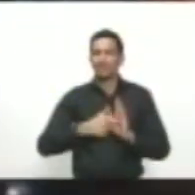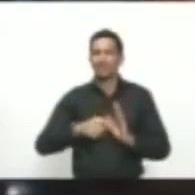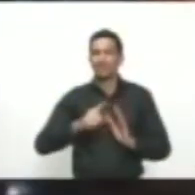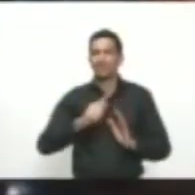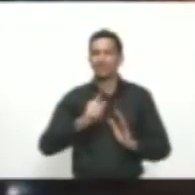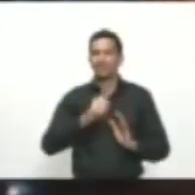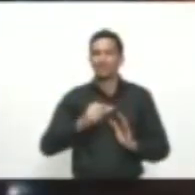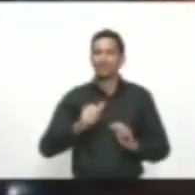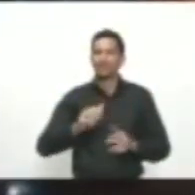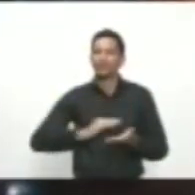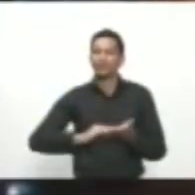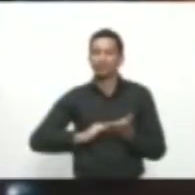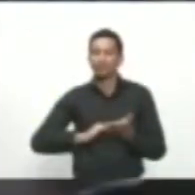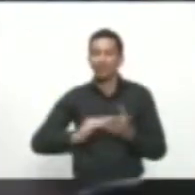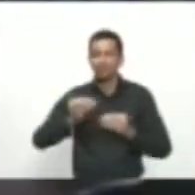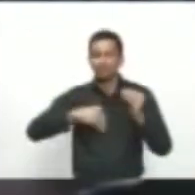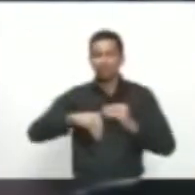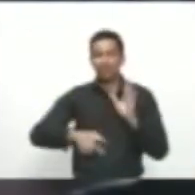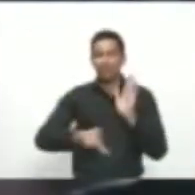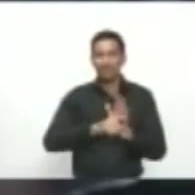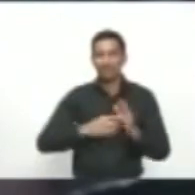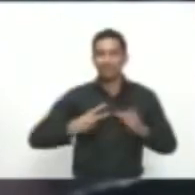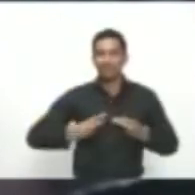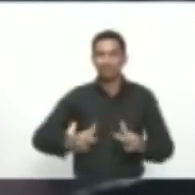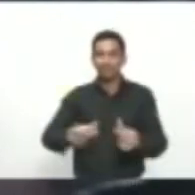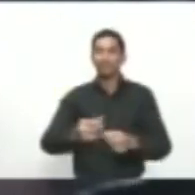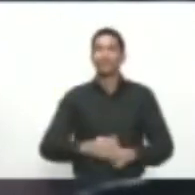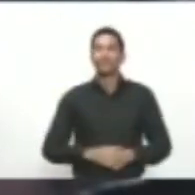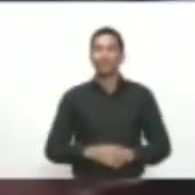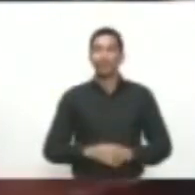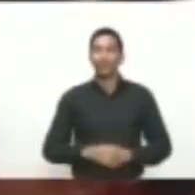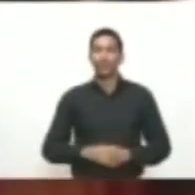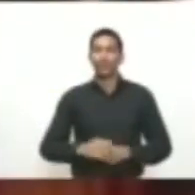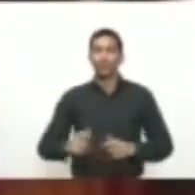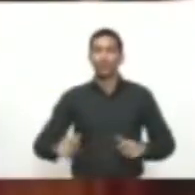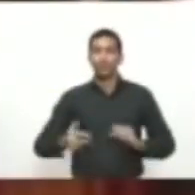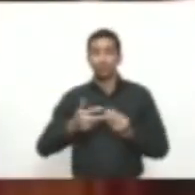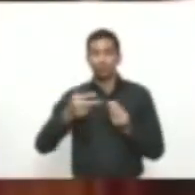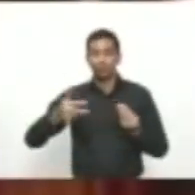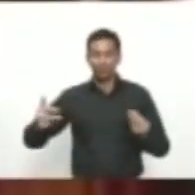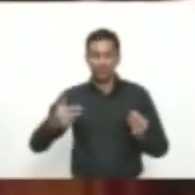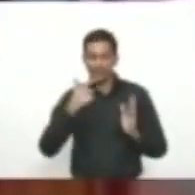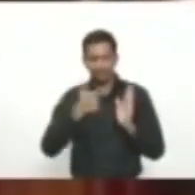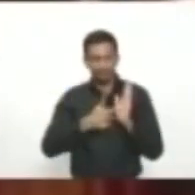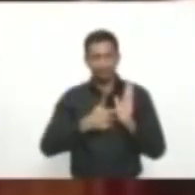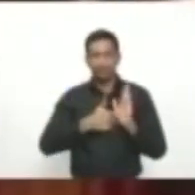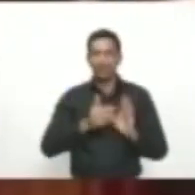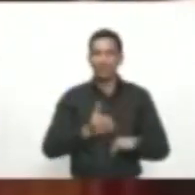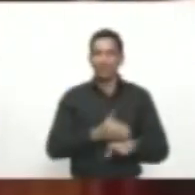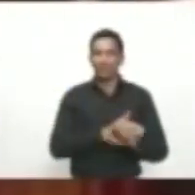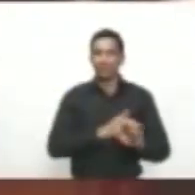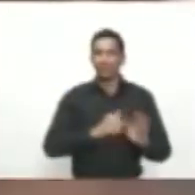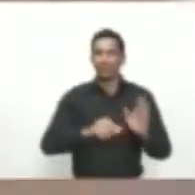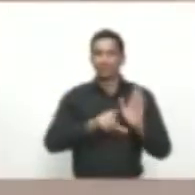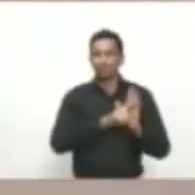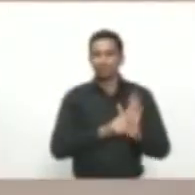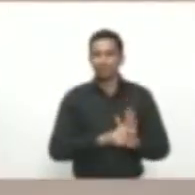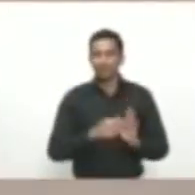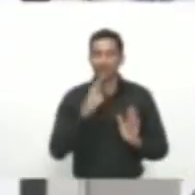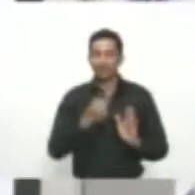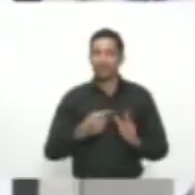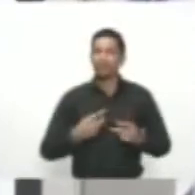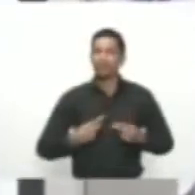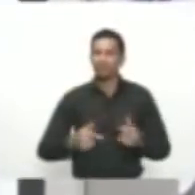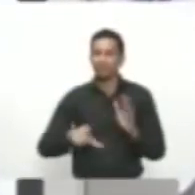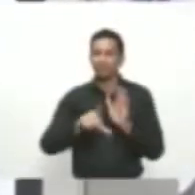Ante la determinación de la Corte Constitucional de declarar inexequible algunos numerales del acto legislativo que reglamenta el Fast